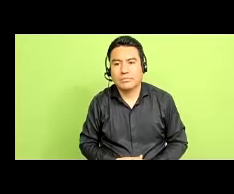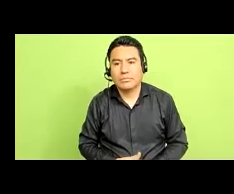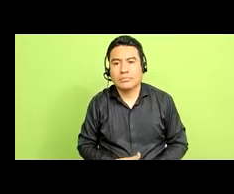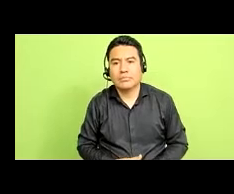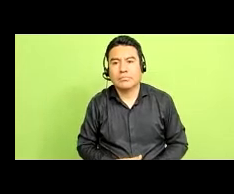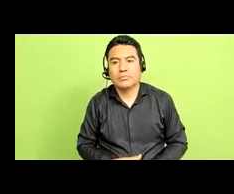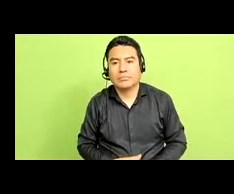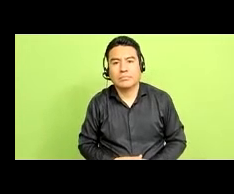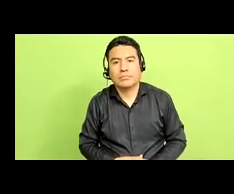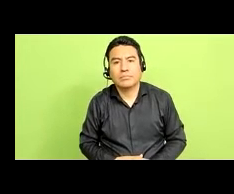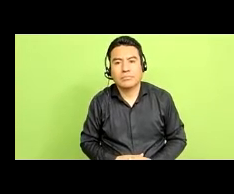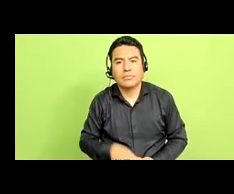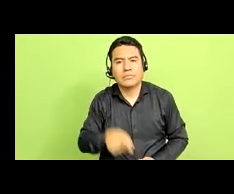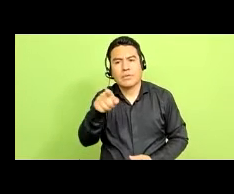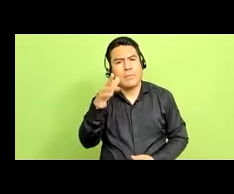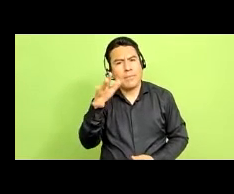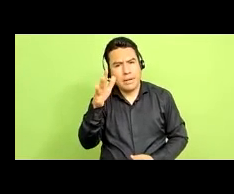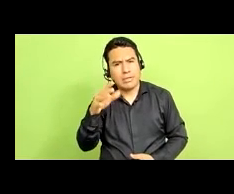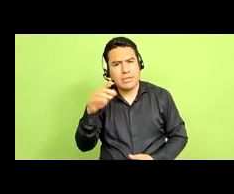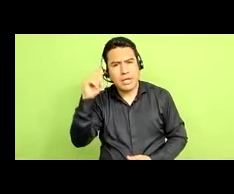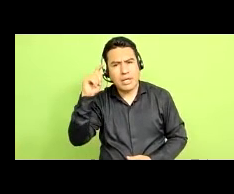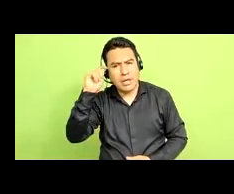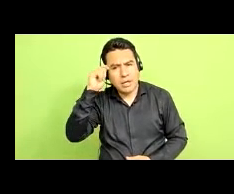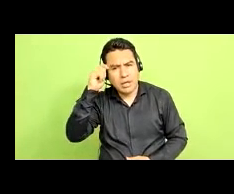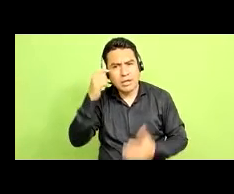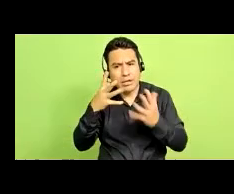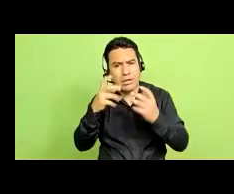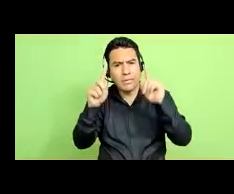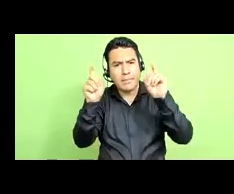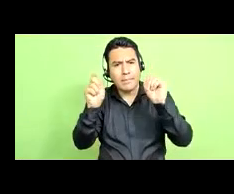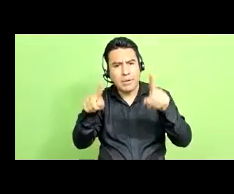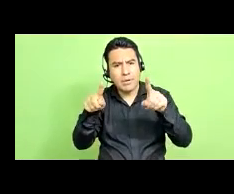y hay un ingeniero que retira